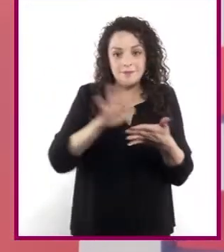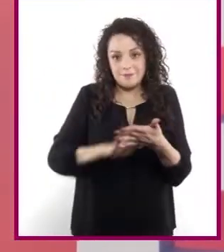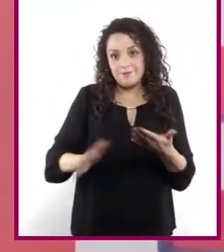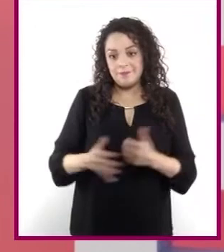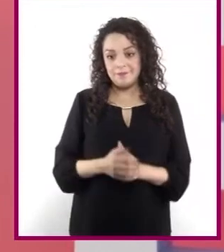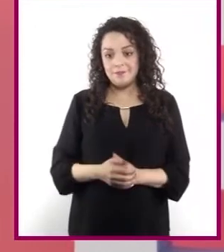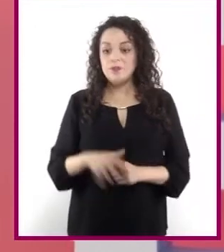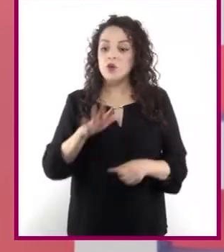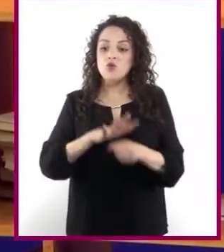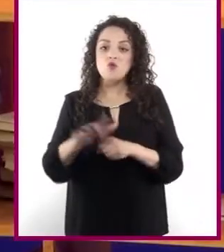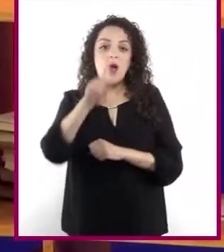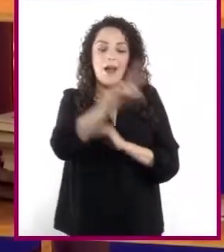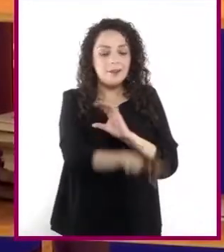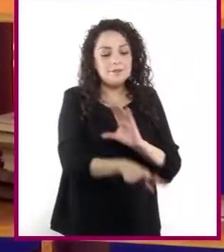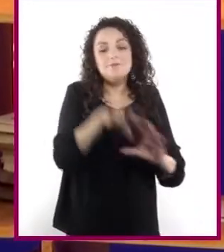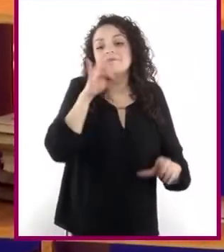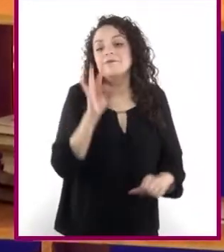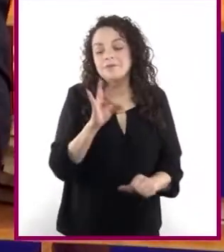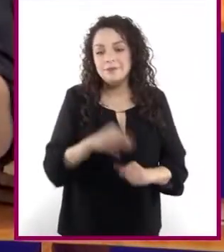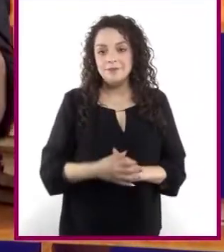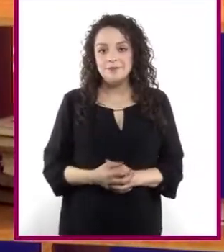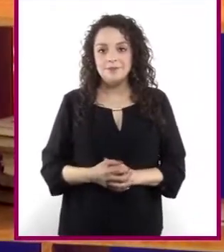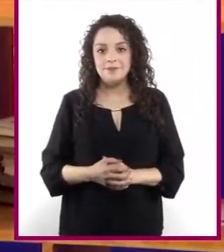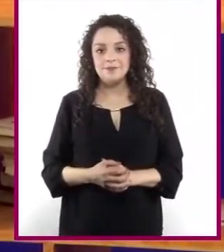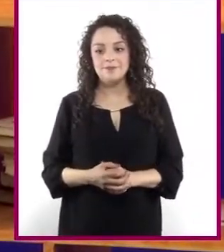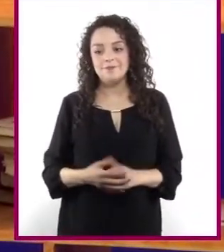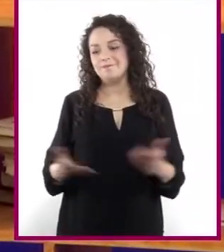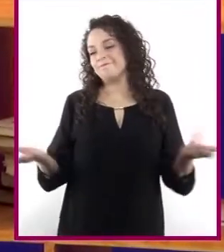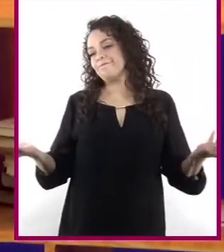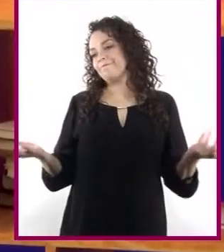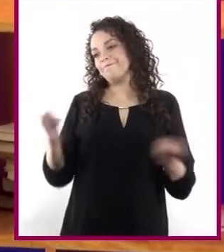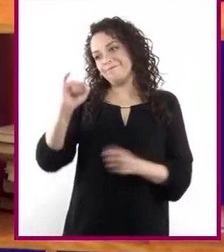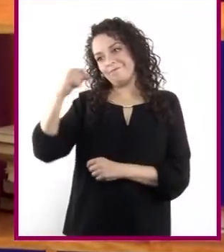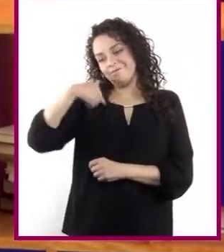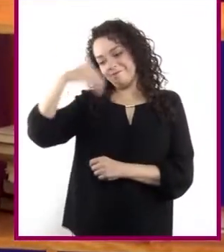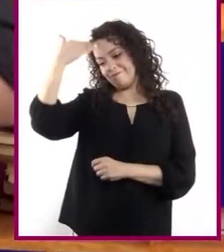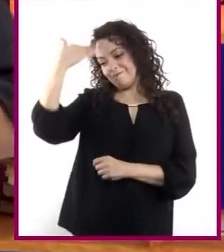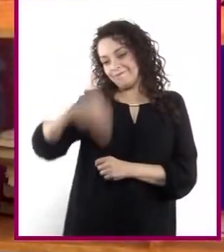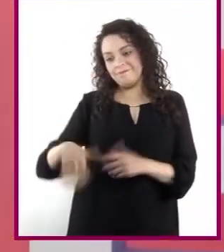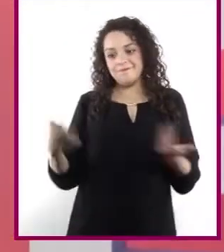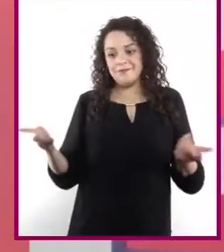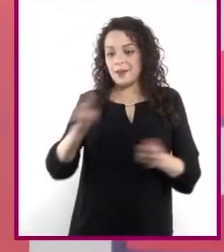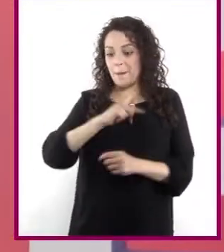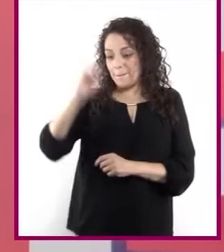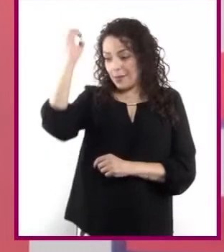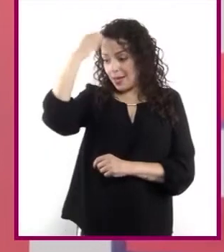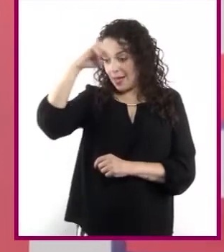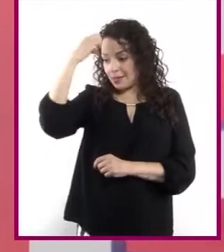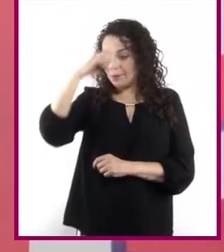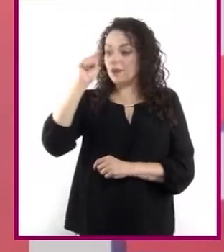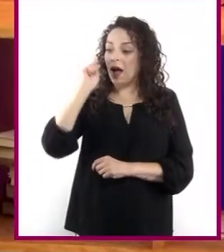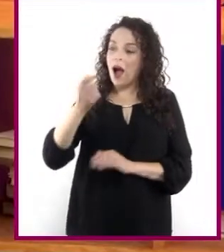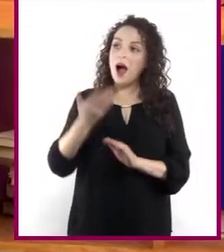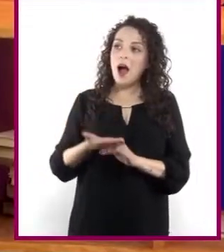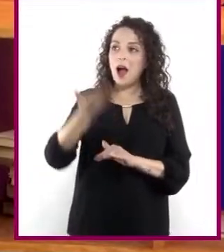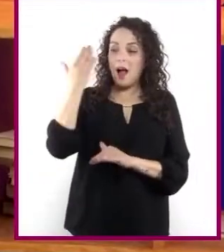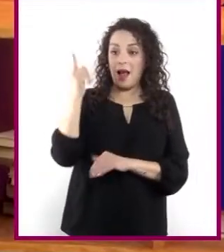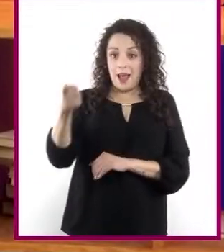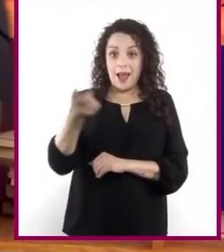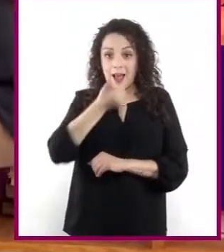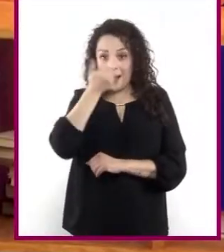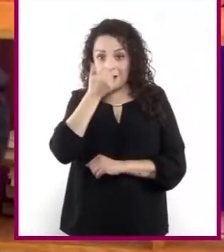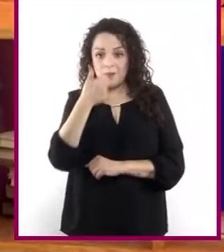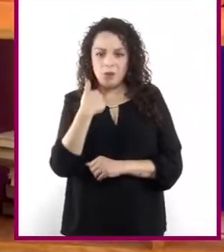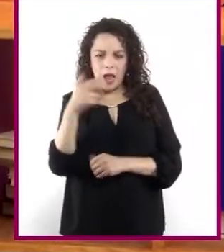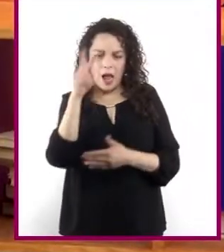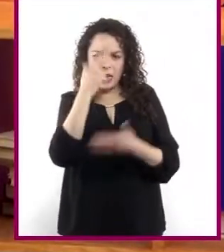que hayan elegido. Profesora, sí lo sabré yo. Con la experiencia que tuve al ayudarle a la alumna,